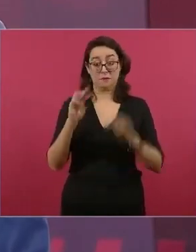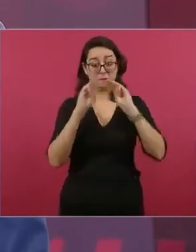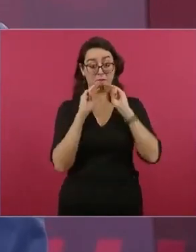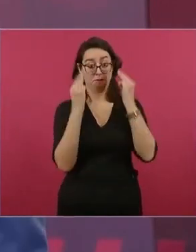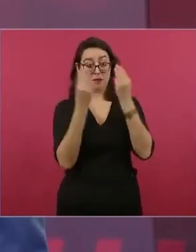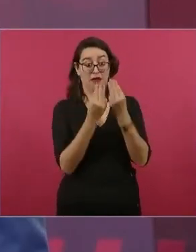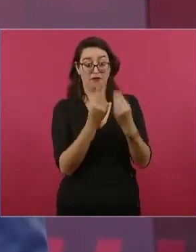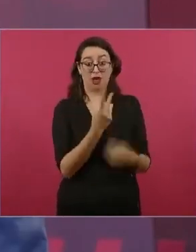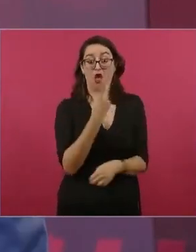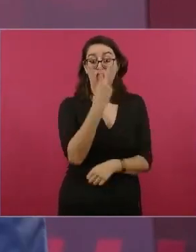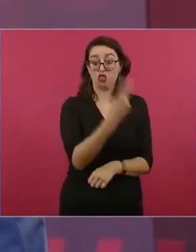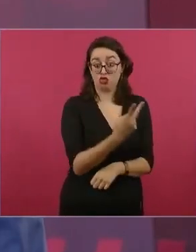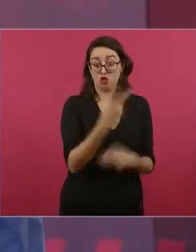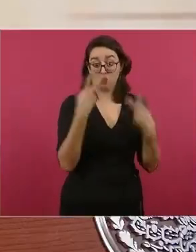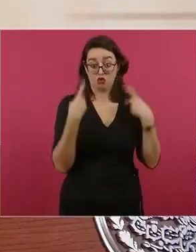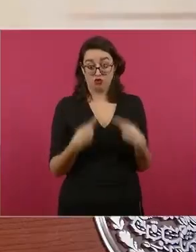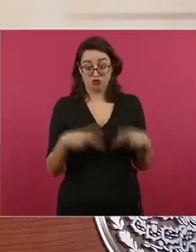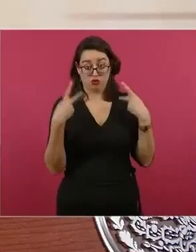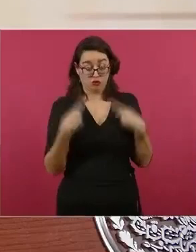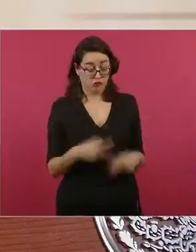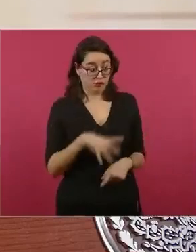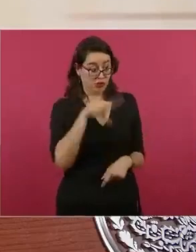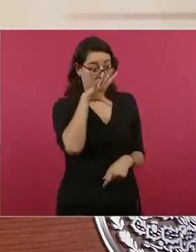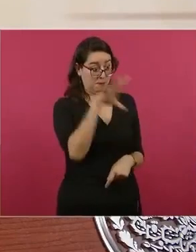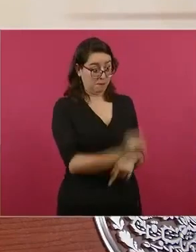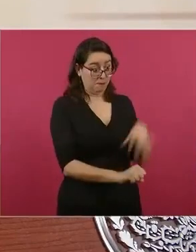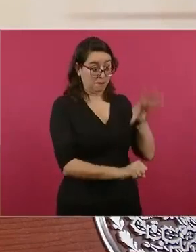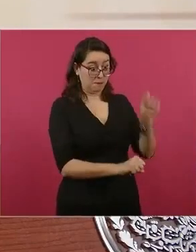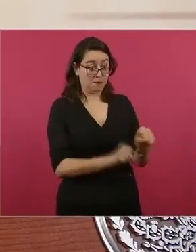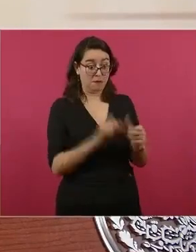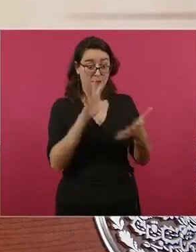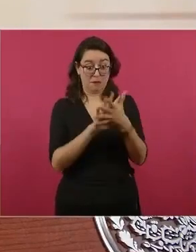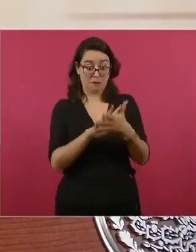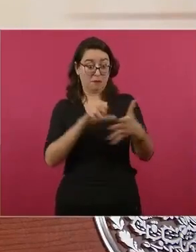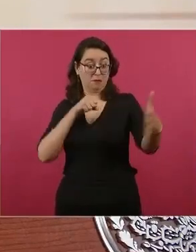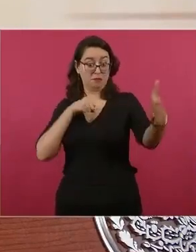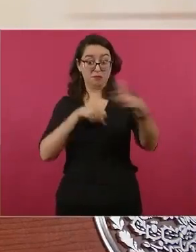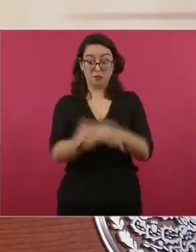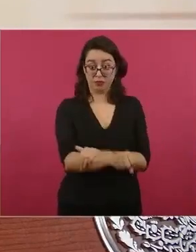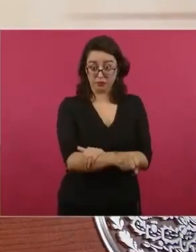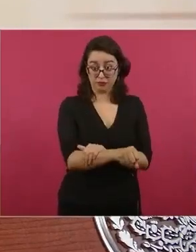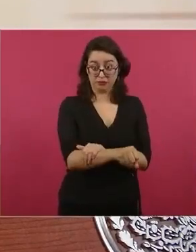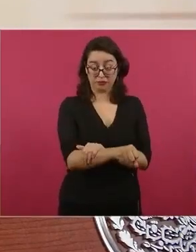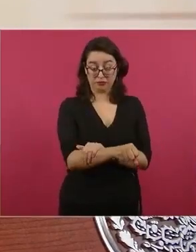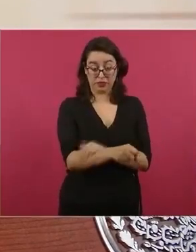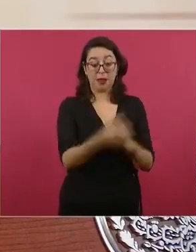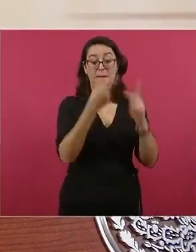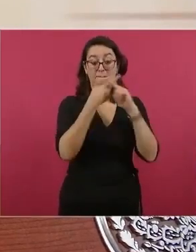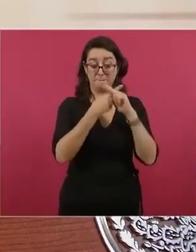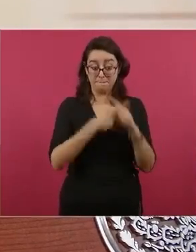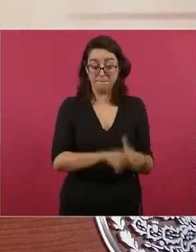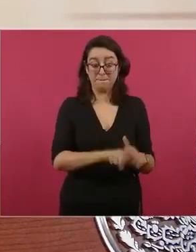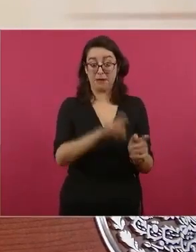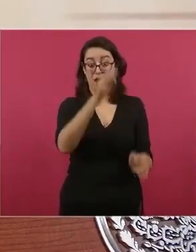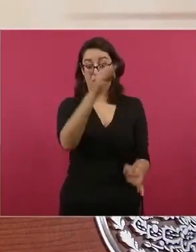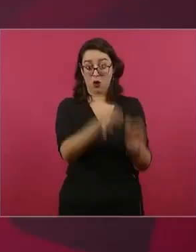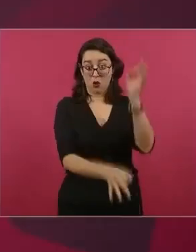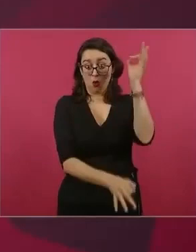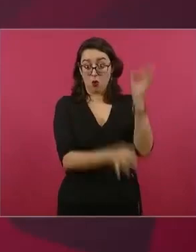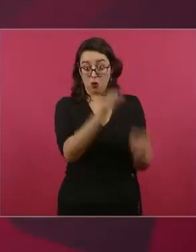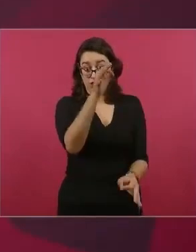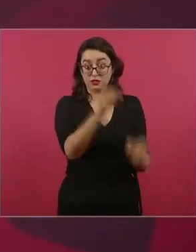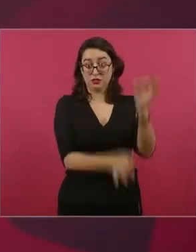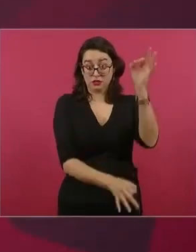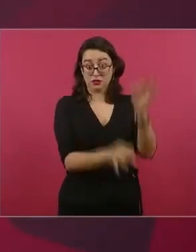funcionarios de distintos niveles de gobierno tanto del Estado de Guerrero como del Gobierno Federal